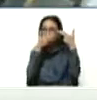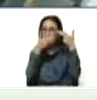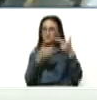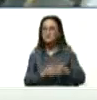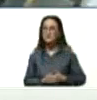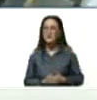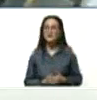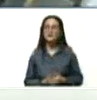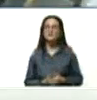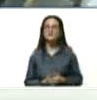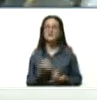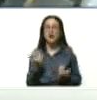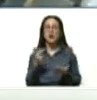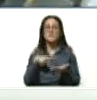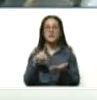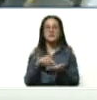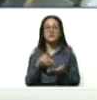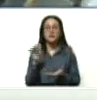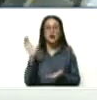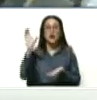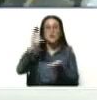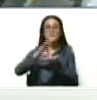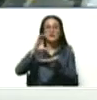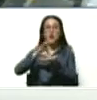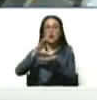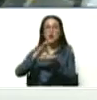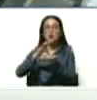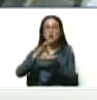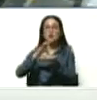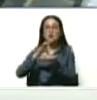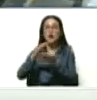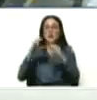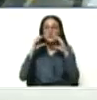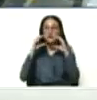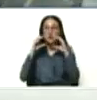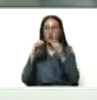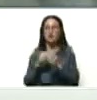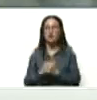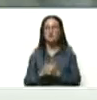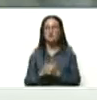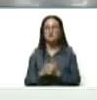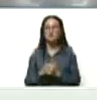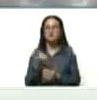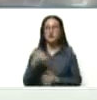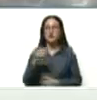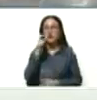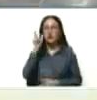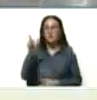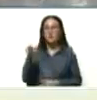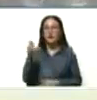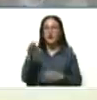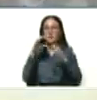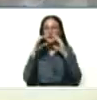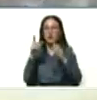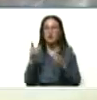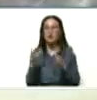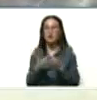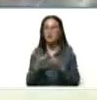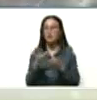Bueno, nos vamos de Plaza Venezuela a Capitolio. Allá está Nahum Fernández en Capitolio, acompañado de